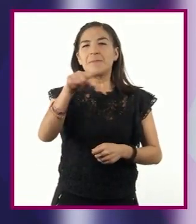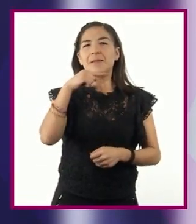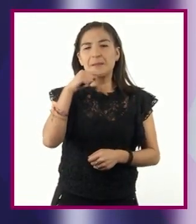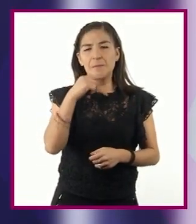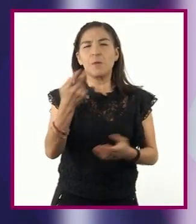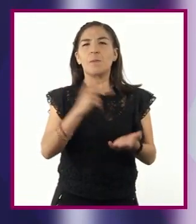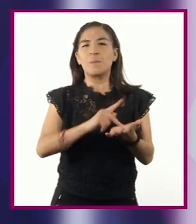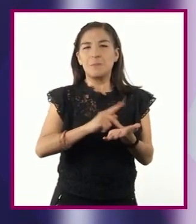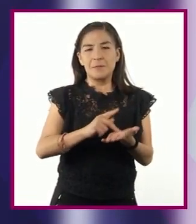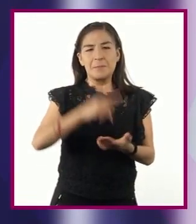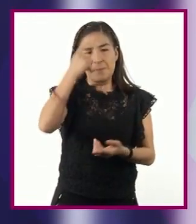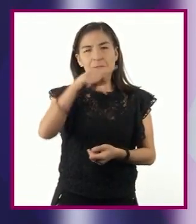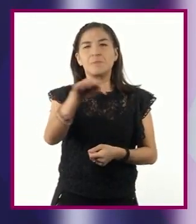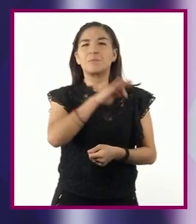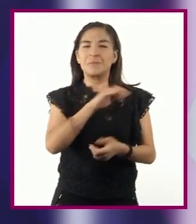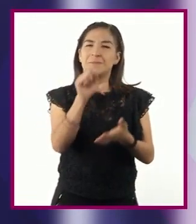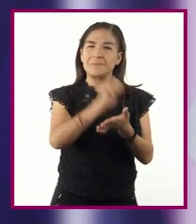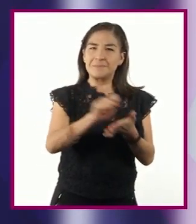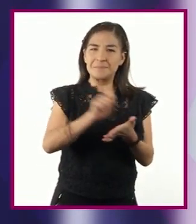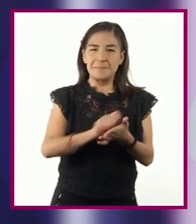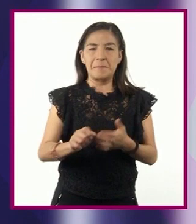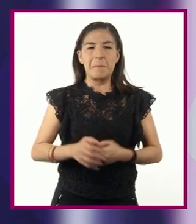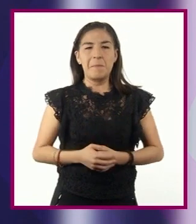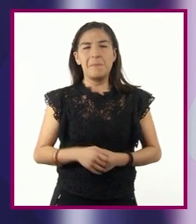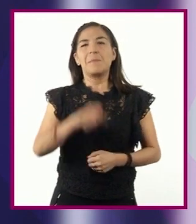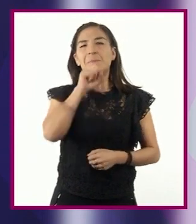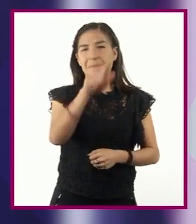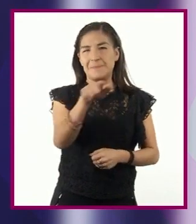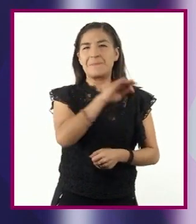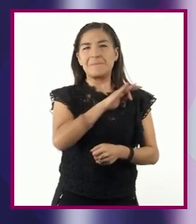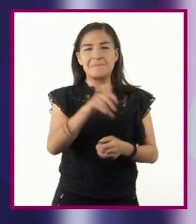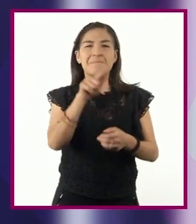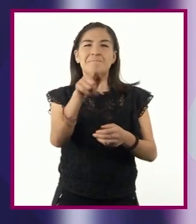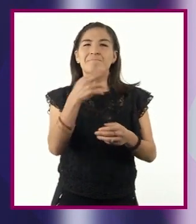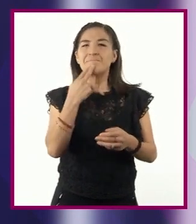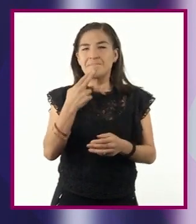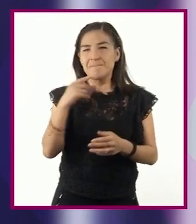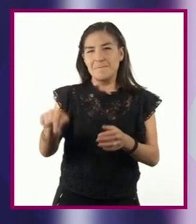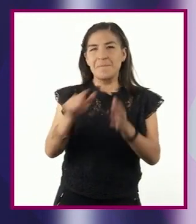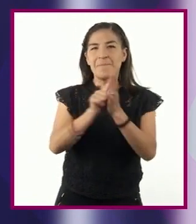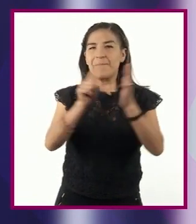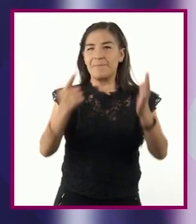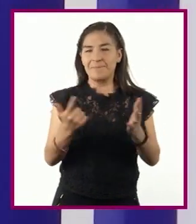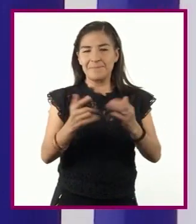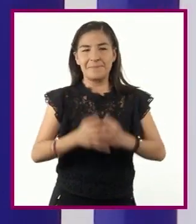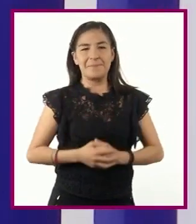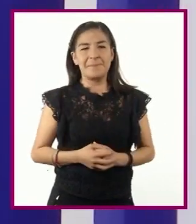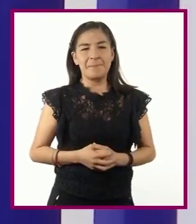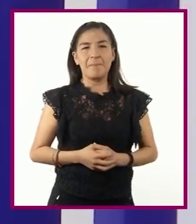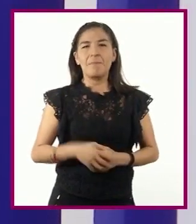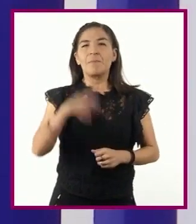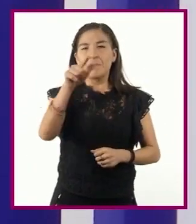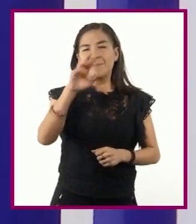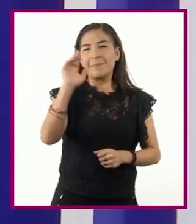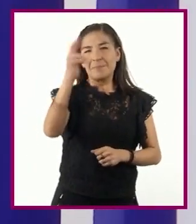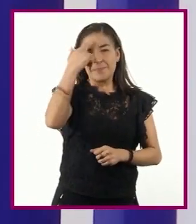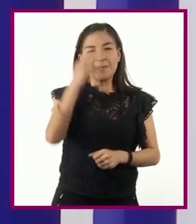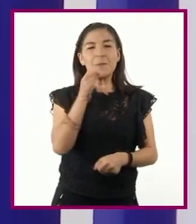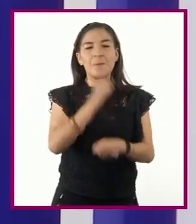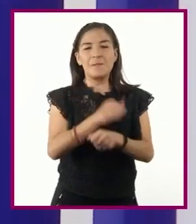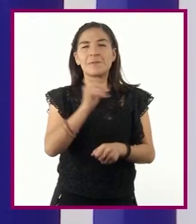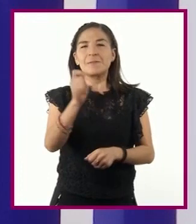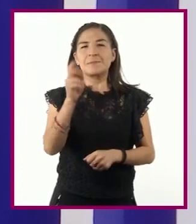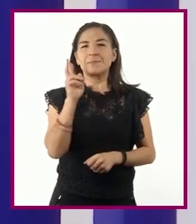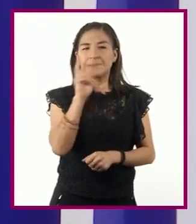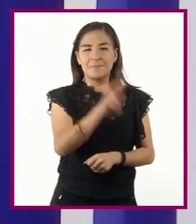lápiz o bolígrafo para que puedan tomar notas. También podría ayudarles tener a la mano su libro de texto. Recordemos que todo lo